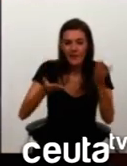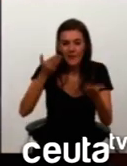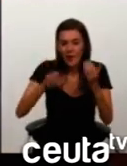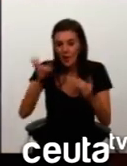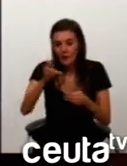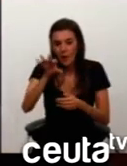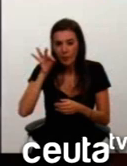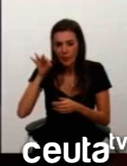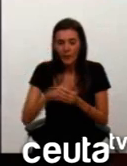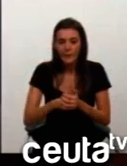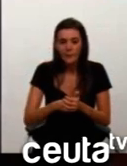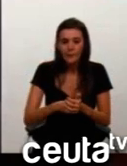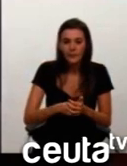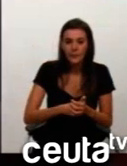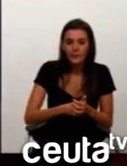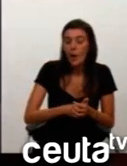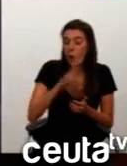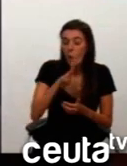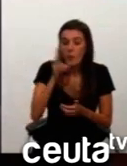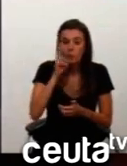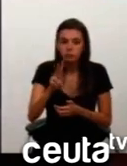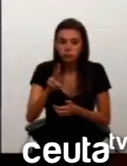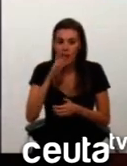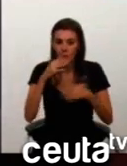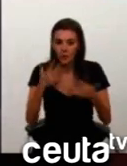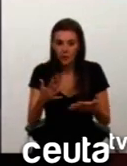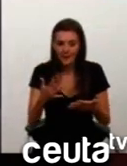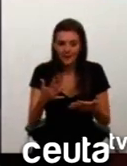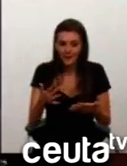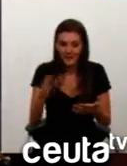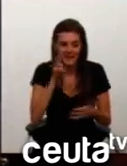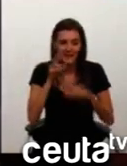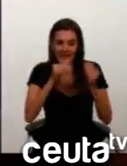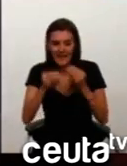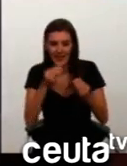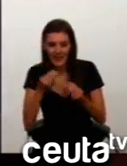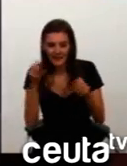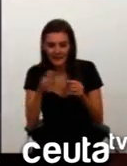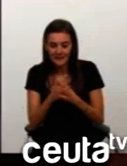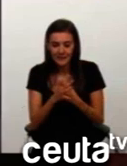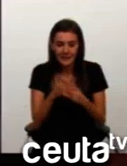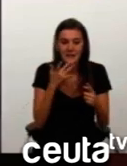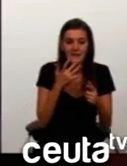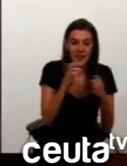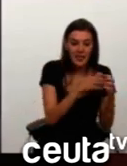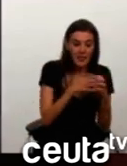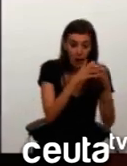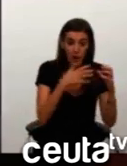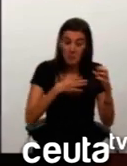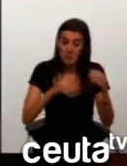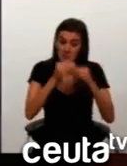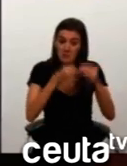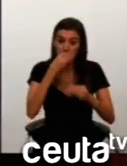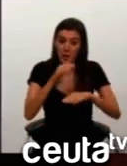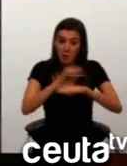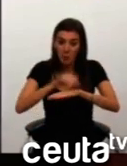Porque a nosotros, ya le digo, tal y como está actualmente, la distribución que se hace podría ser negociable, pero está bien hecha y